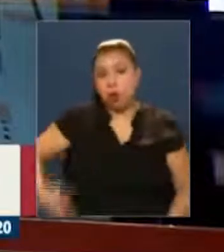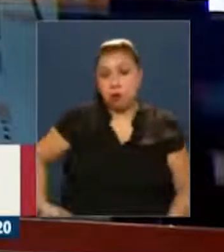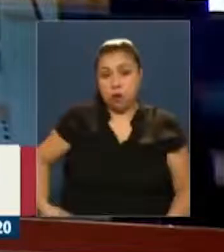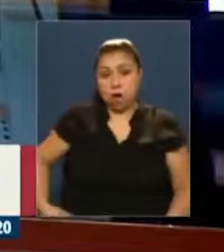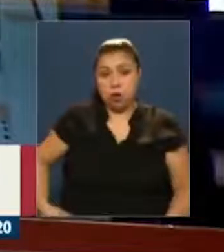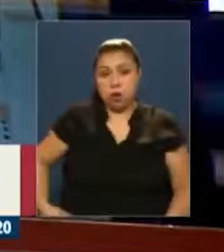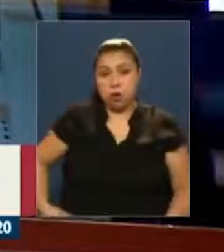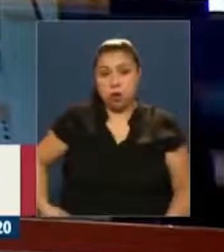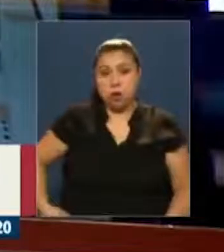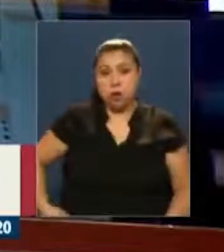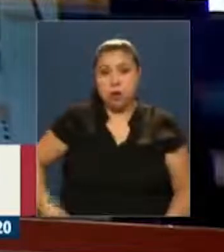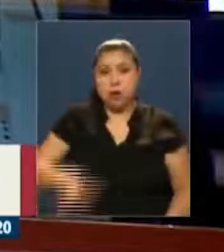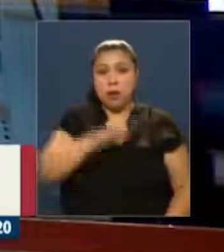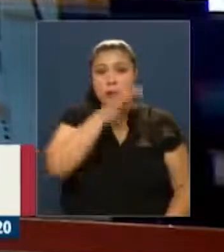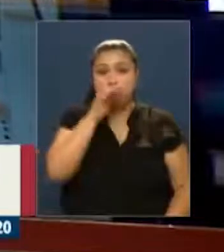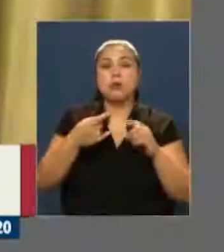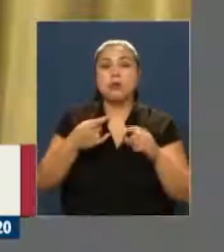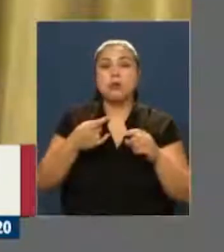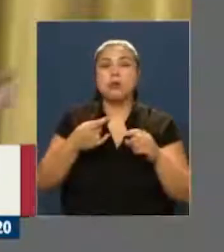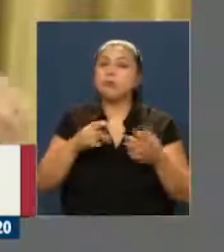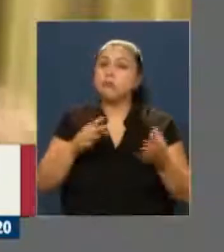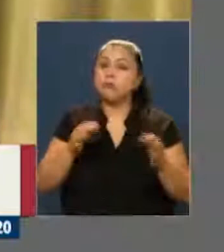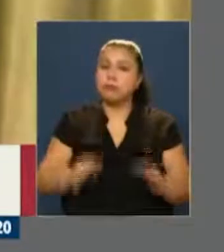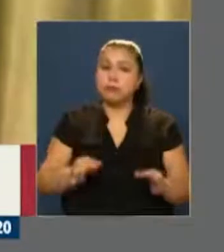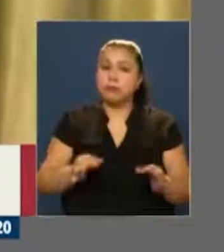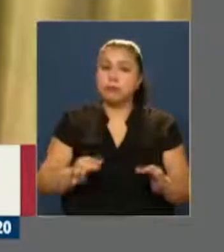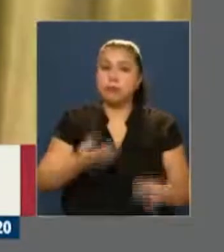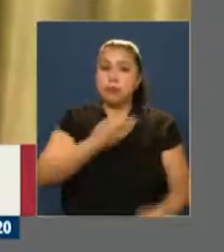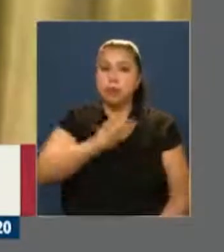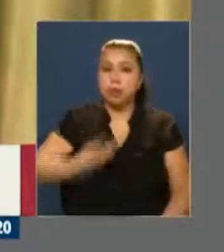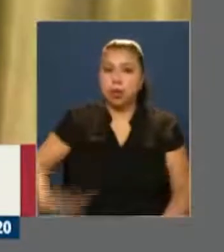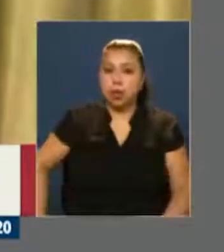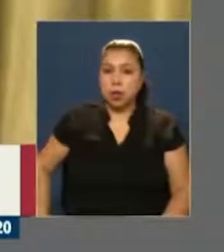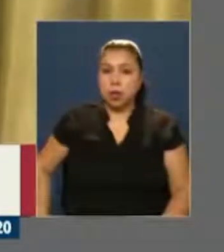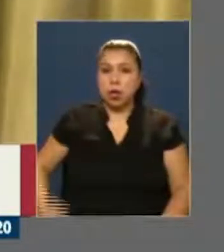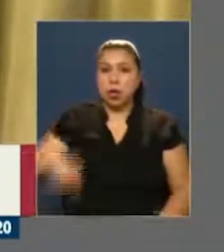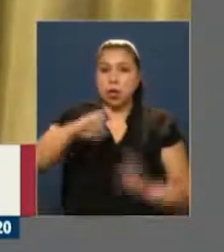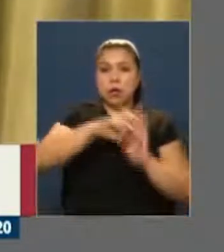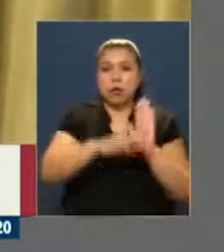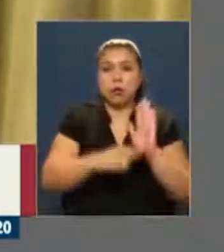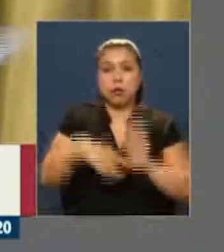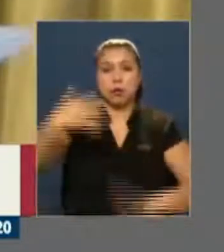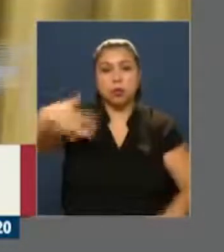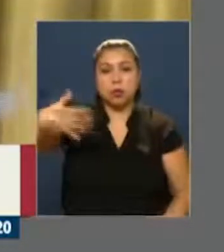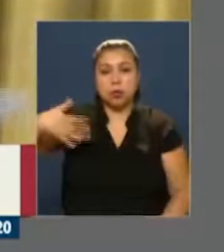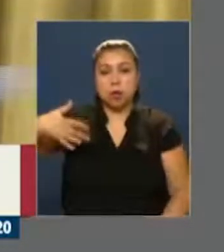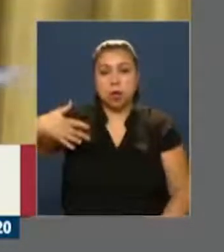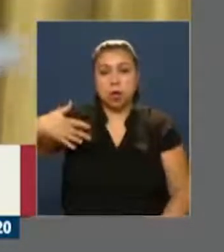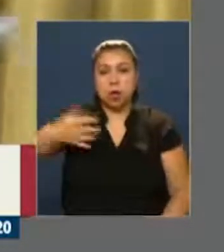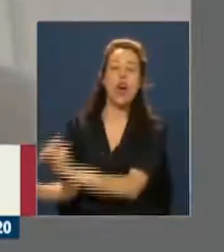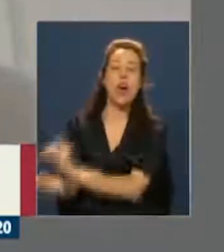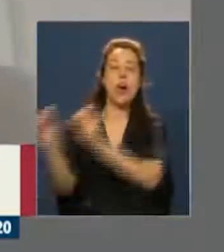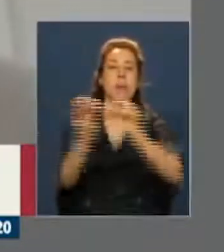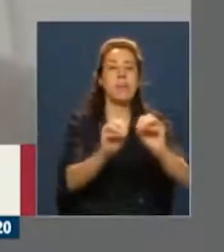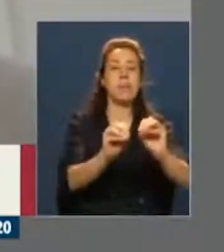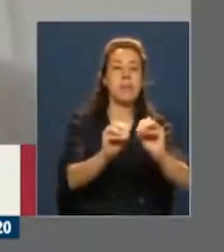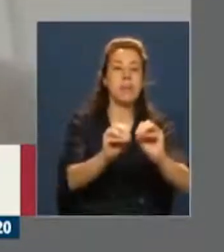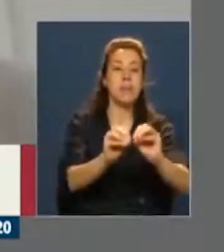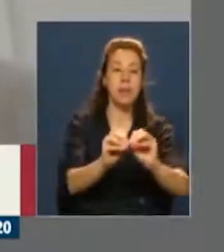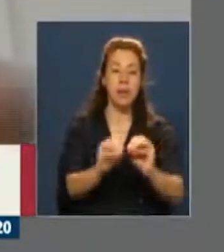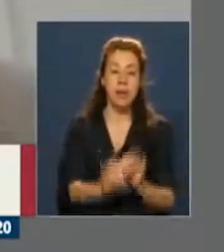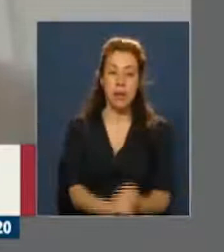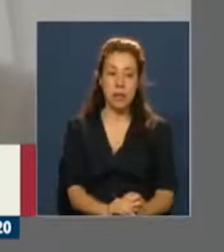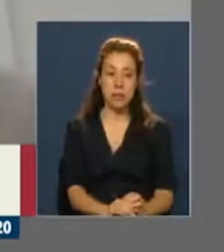permitiendo que sean pagados al final del crédito o bien repartiendo su valor en el plazo pendiente. El texto,